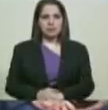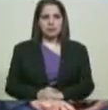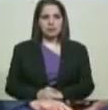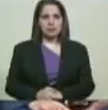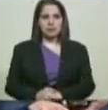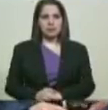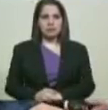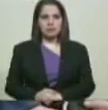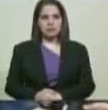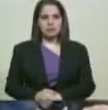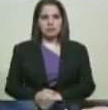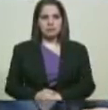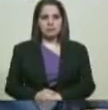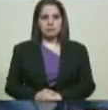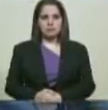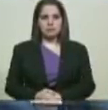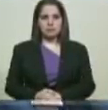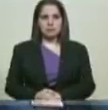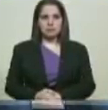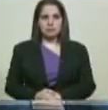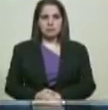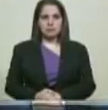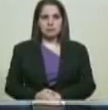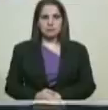Disfrazan y preparan con la USAID.